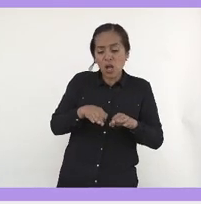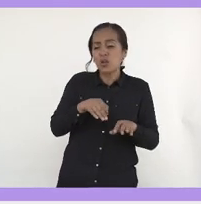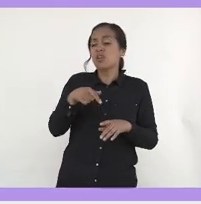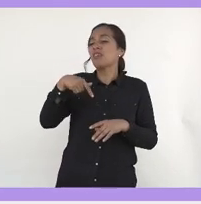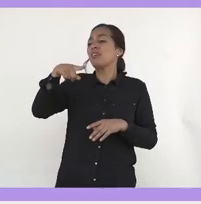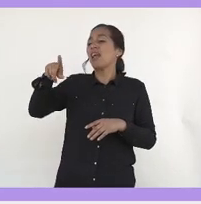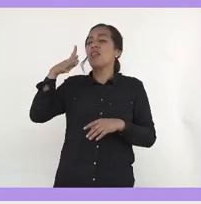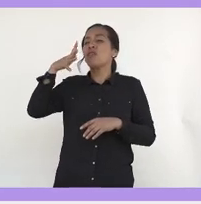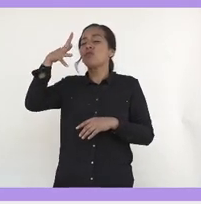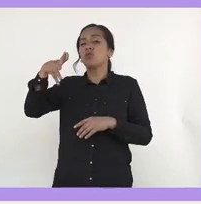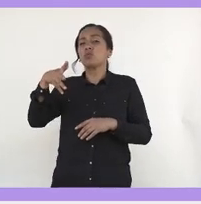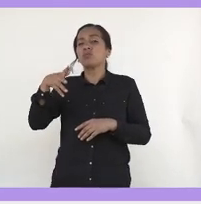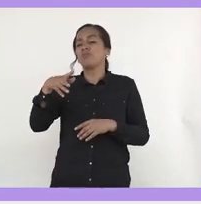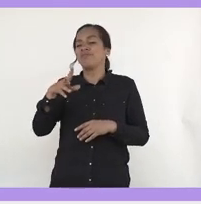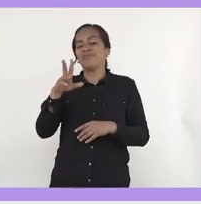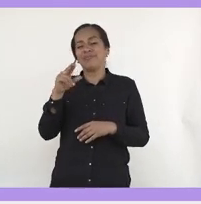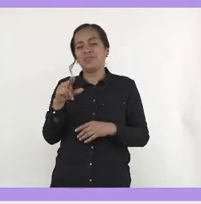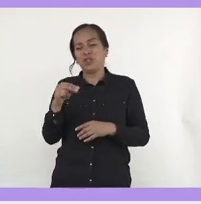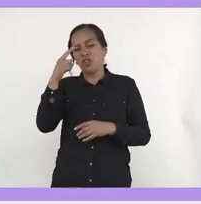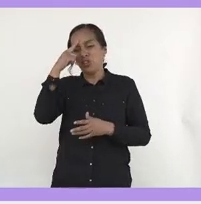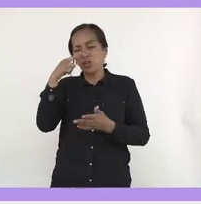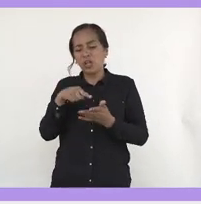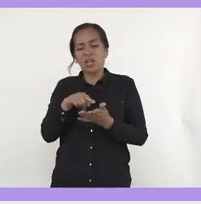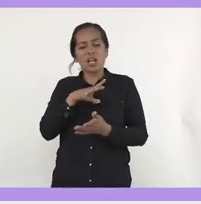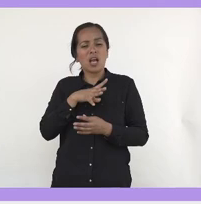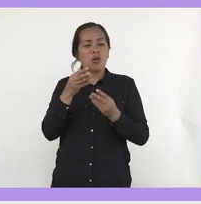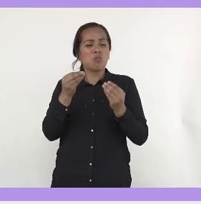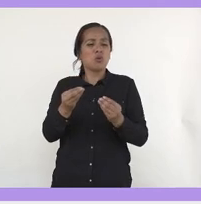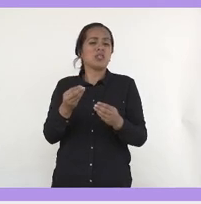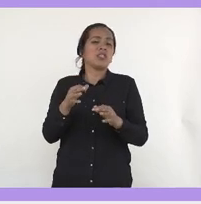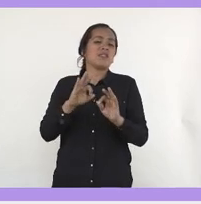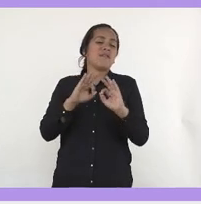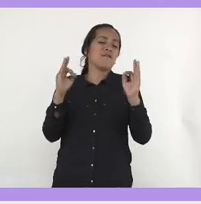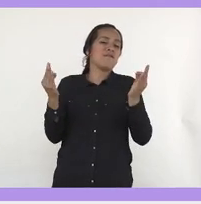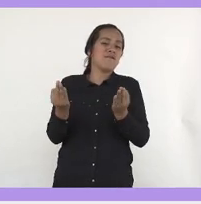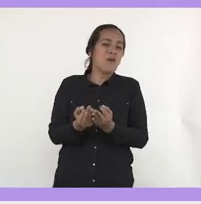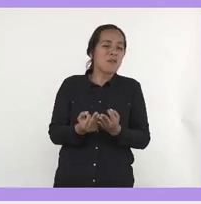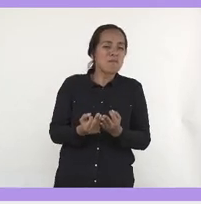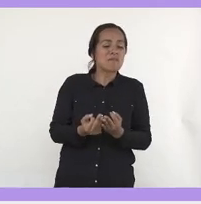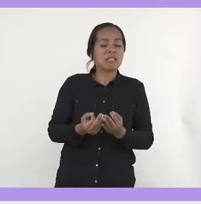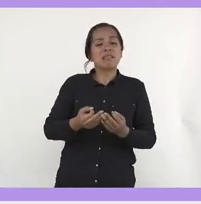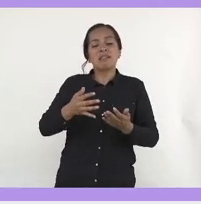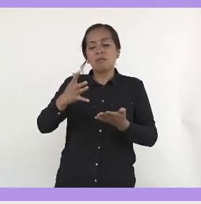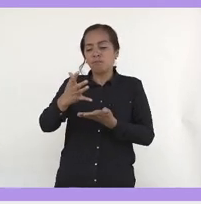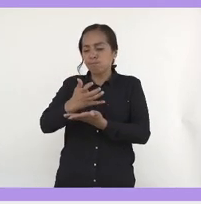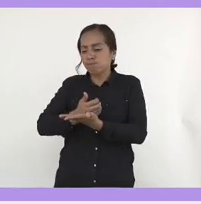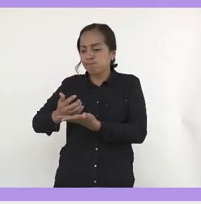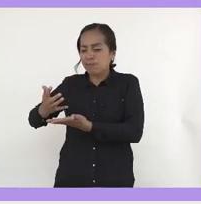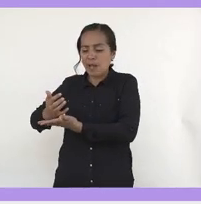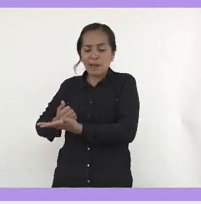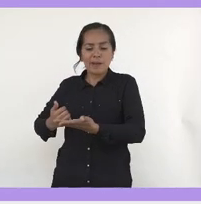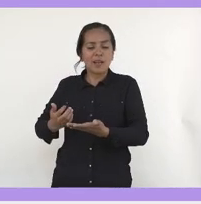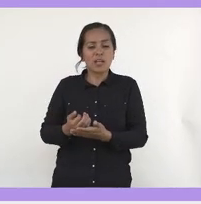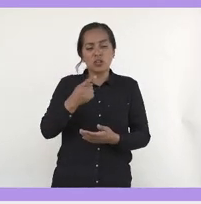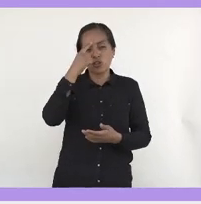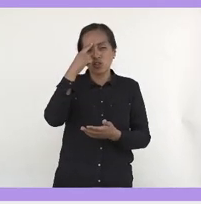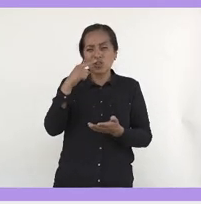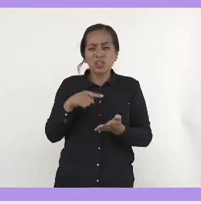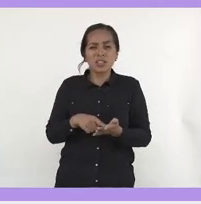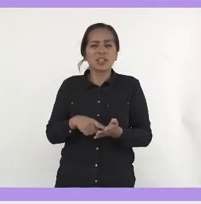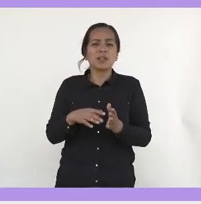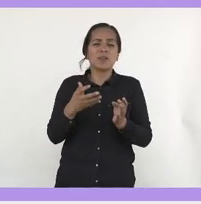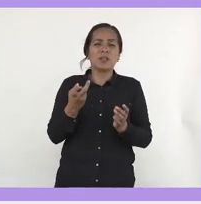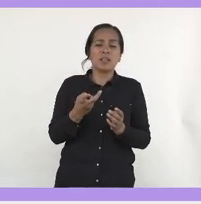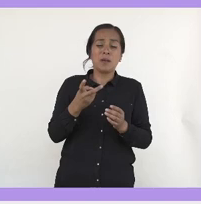Yo pienso que hay muchas maneras de recoger los frutos no solamente es ganando un partido siendo internacional yo creo que tenemos prácticamente